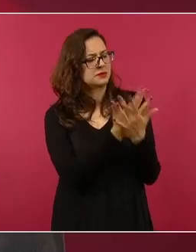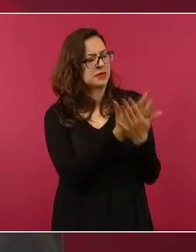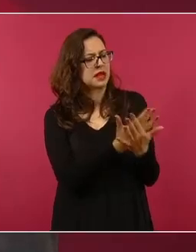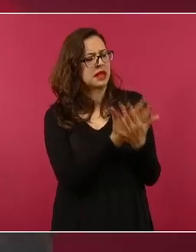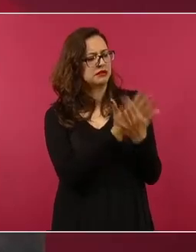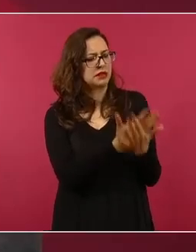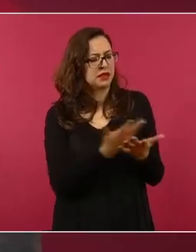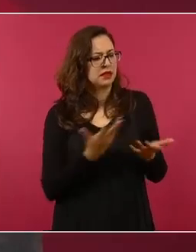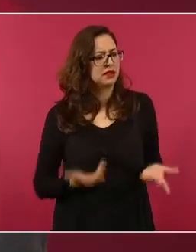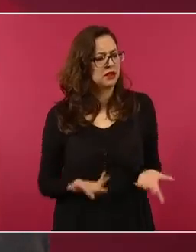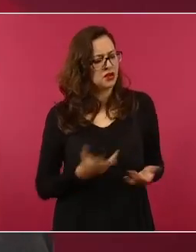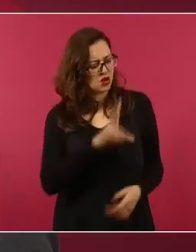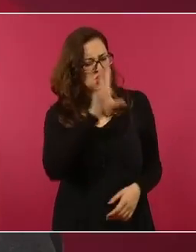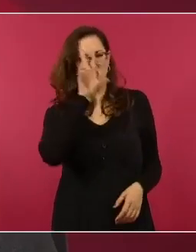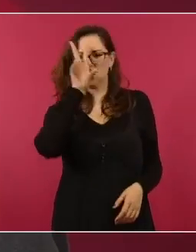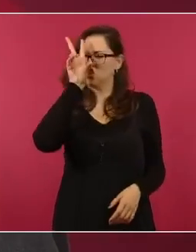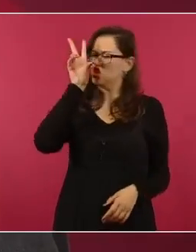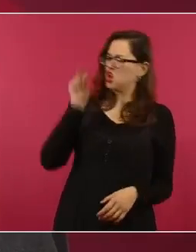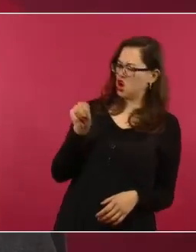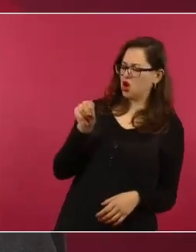¿por qué no